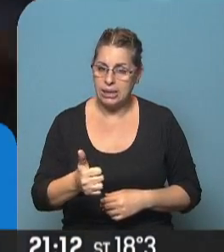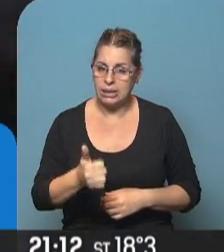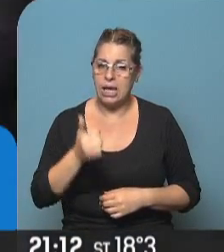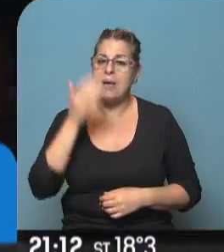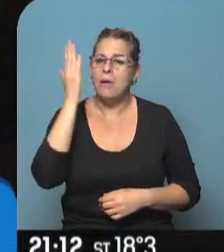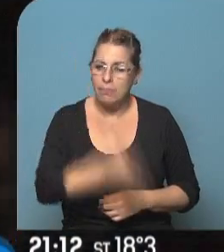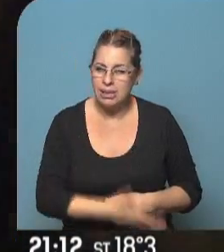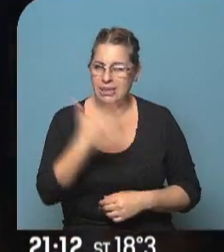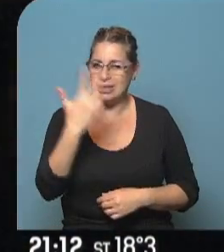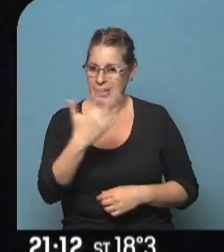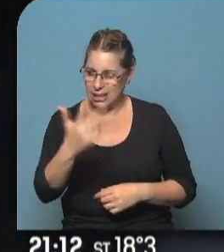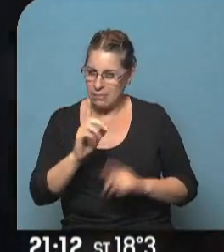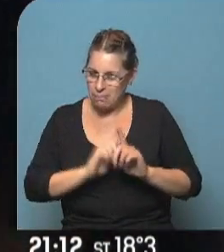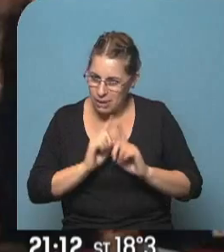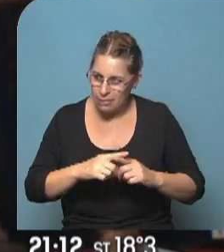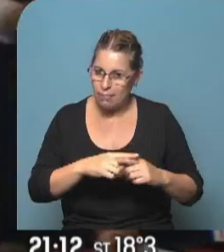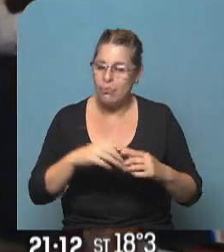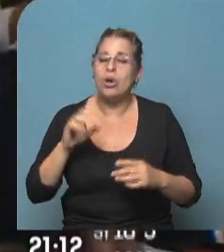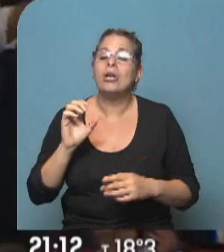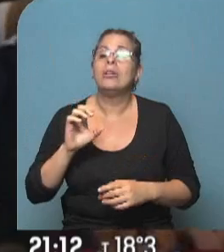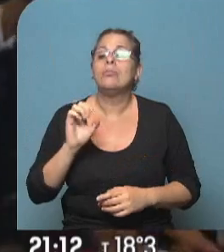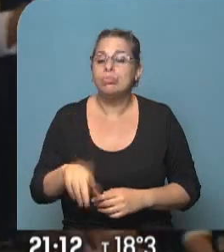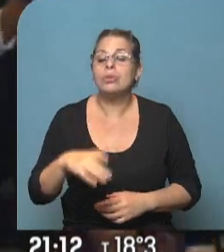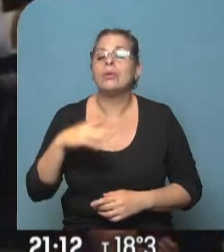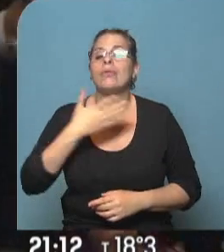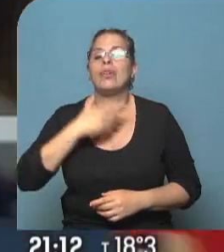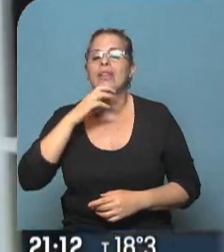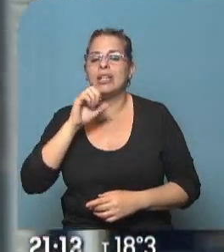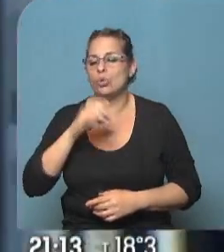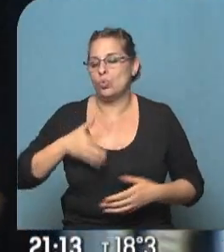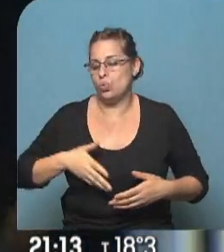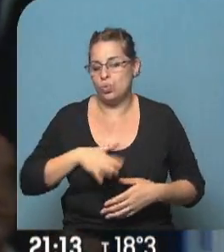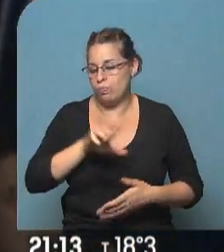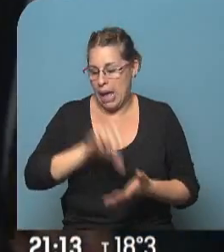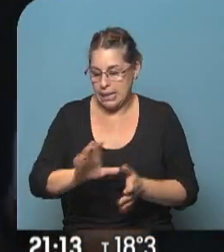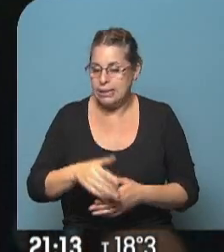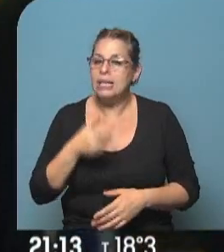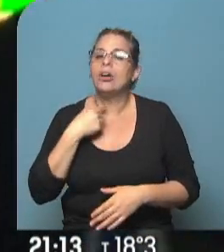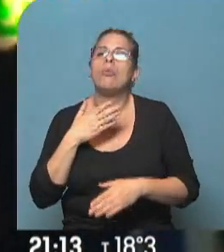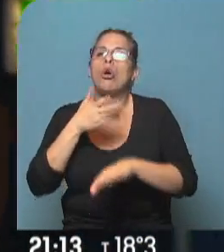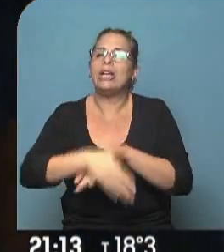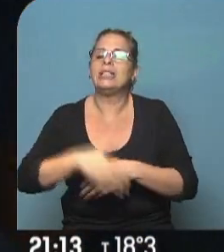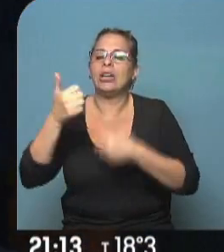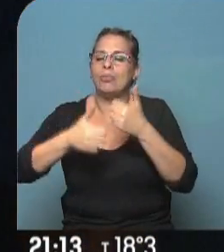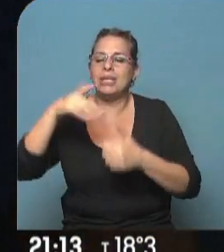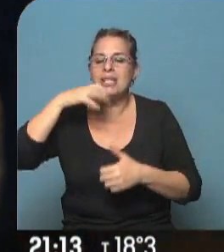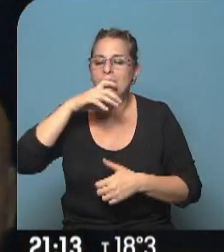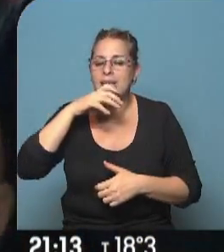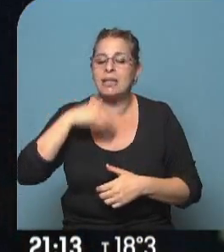por tercera vez en ese mismo terreno, en la casa de Federer, por lo que significaría su ingreso al Master, que va a ser en Londres.